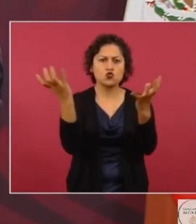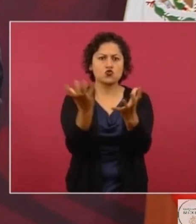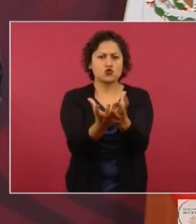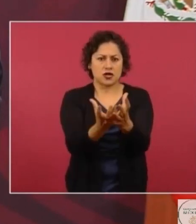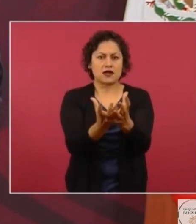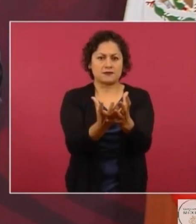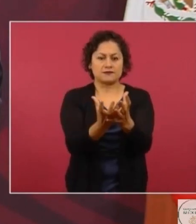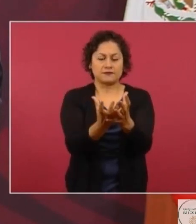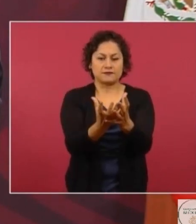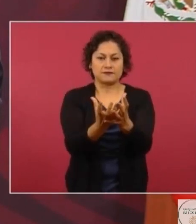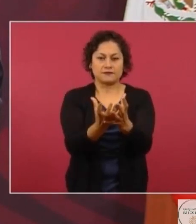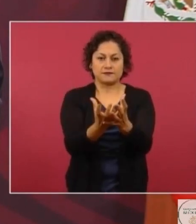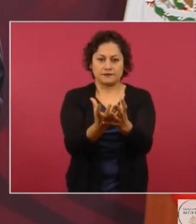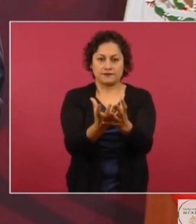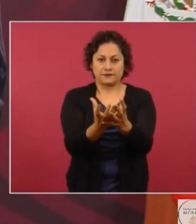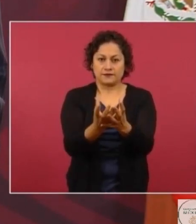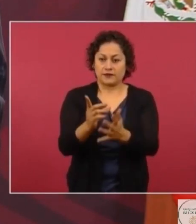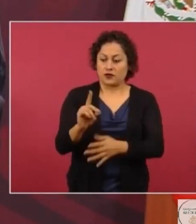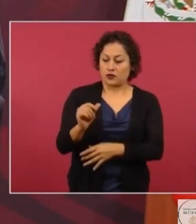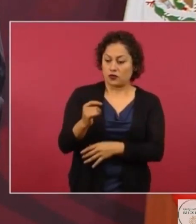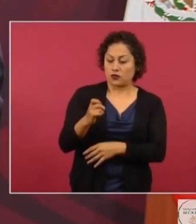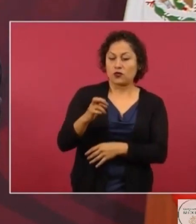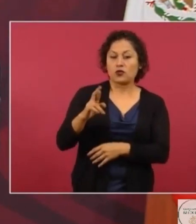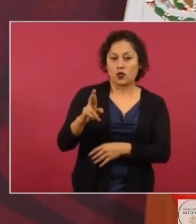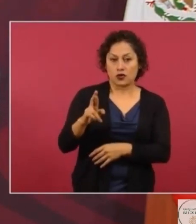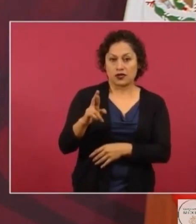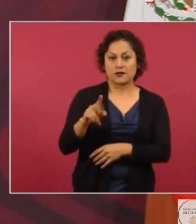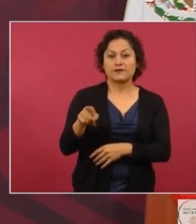Dodger, pichando Valenzuela,